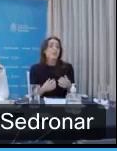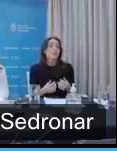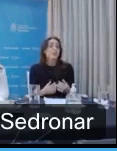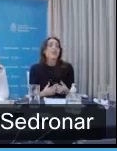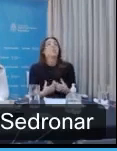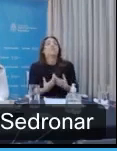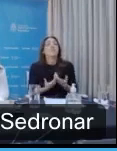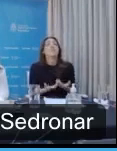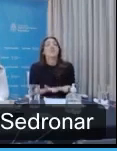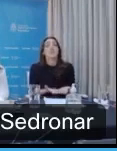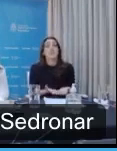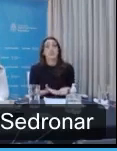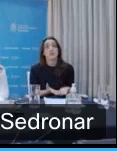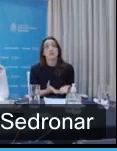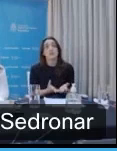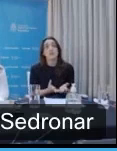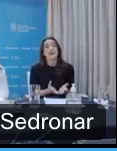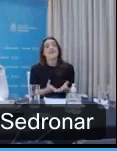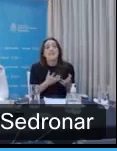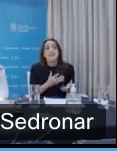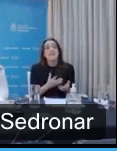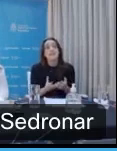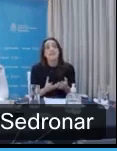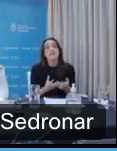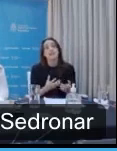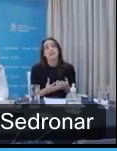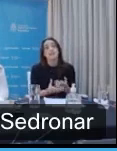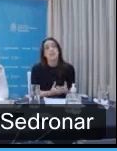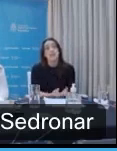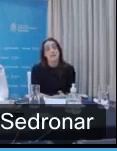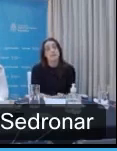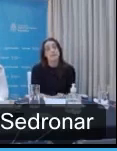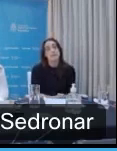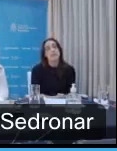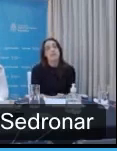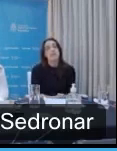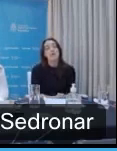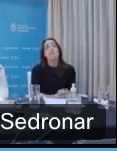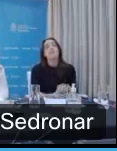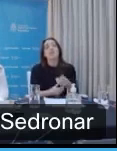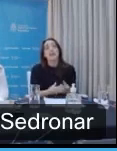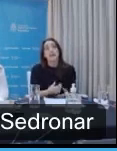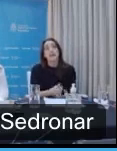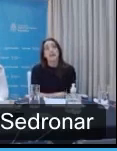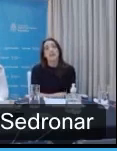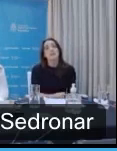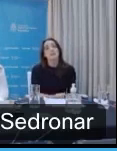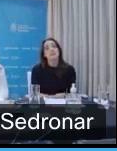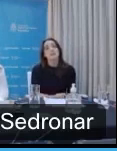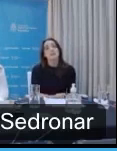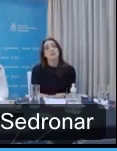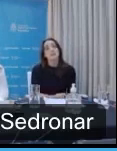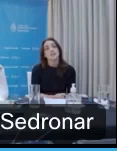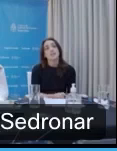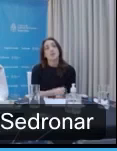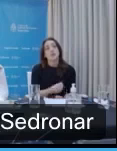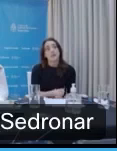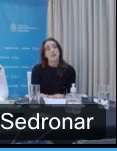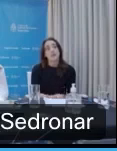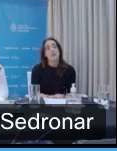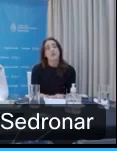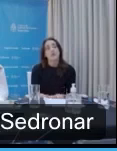¿no?, volvemos a decir, para que nuestras intervenciones, ¿no?, achiquen esta desigualdad y puedan ponderar, ¿no?,